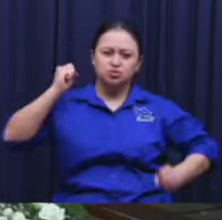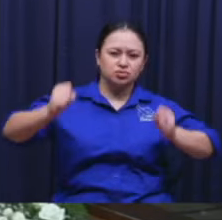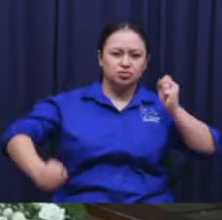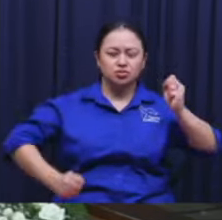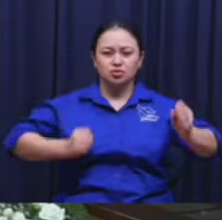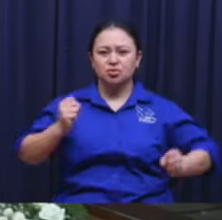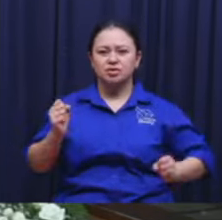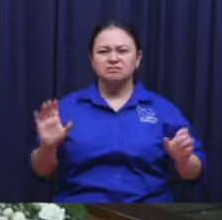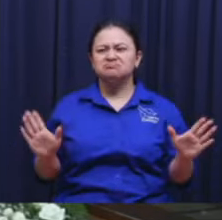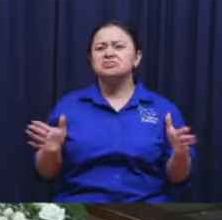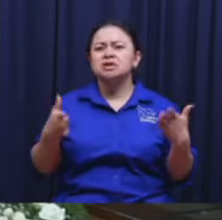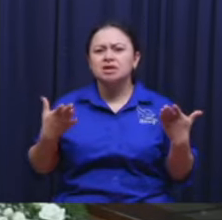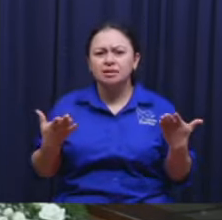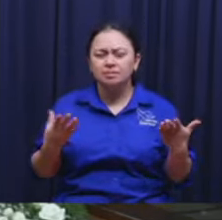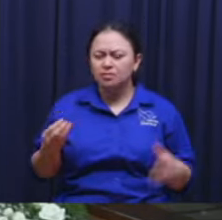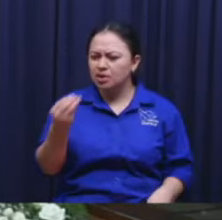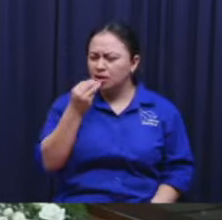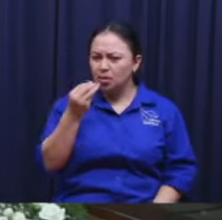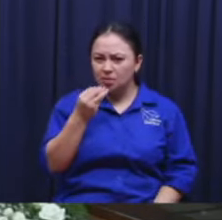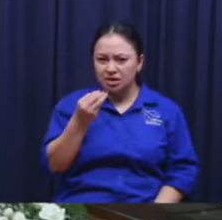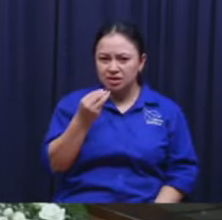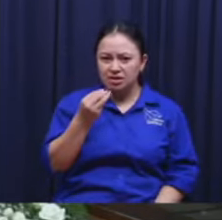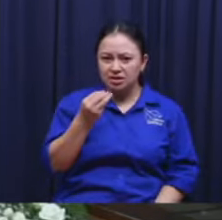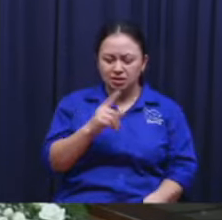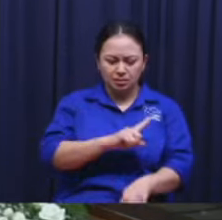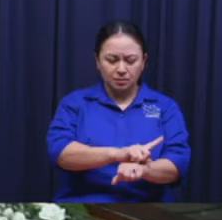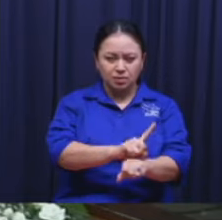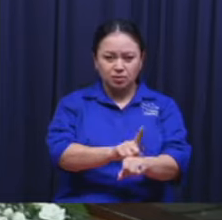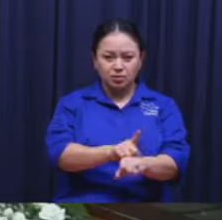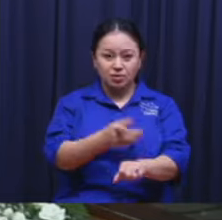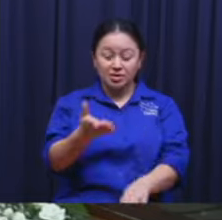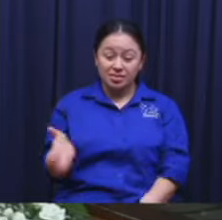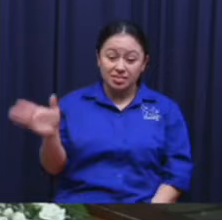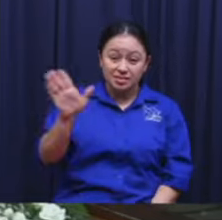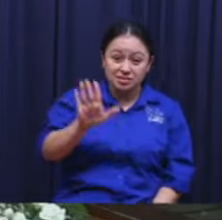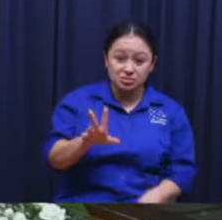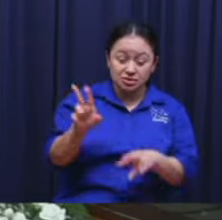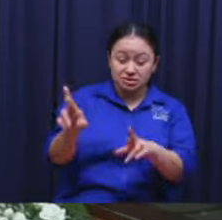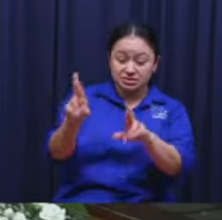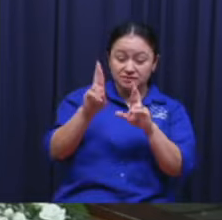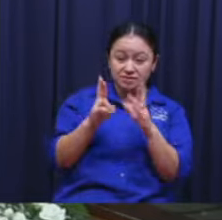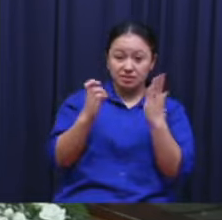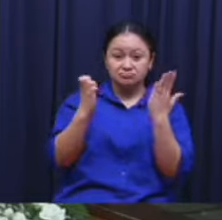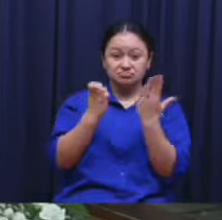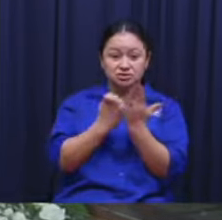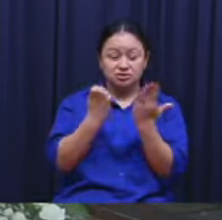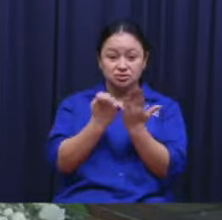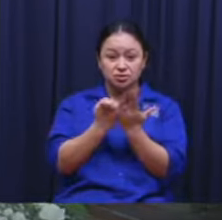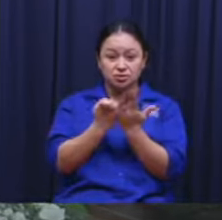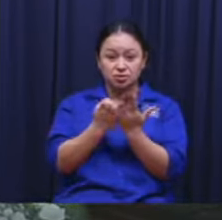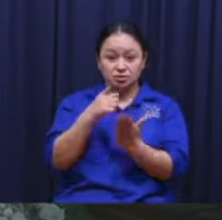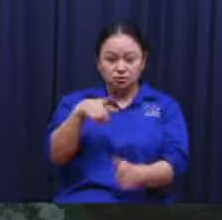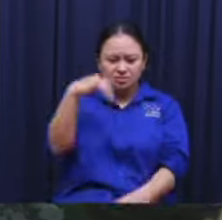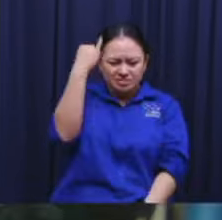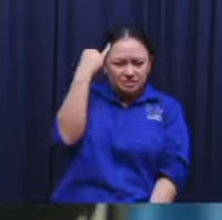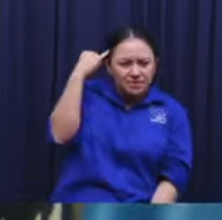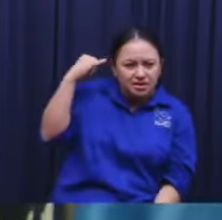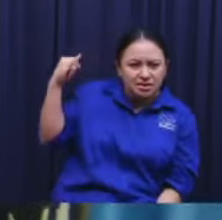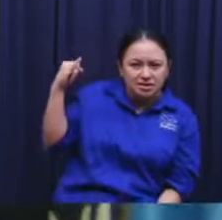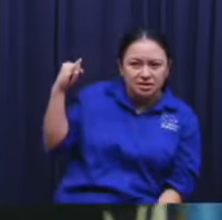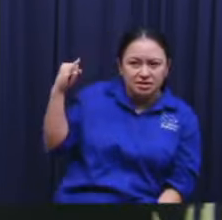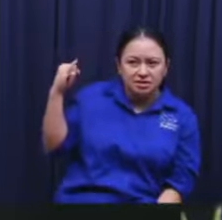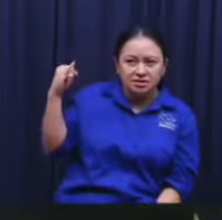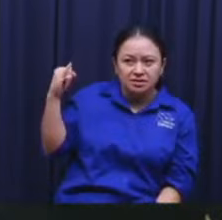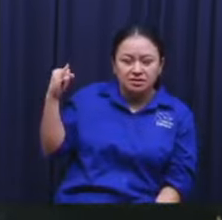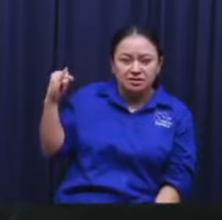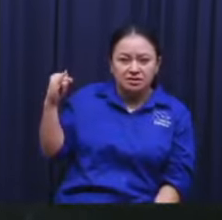comer en un minuto? Y después recibían clases. Ahora se imagina, ¿a qué hora